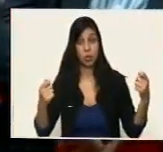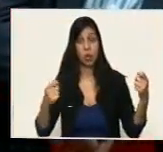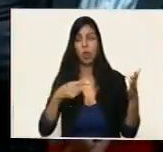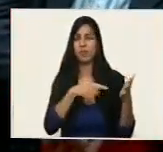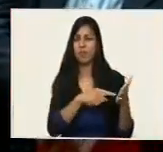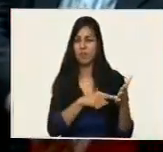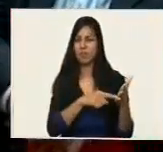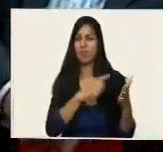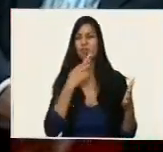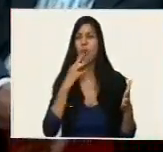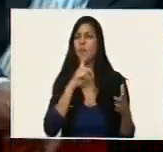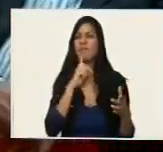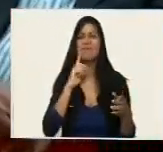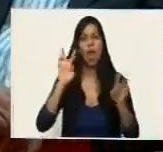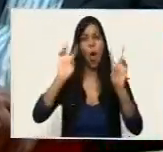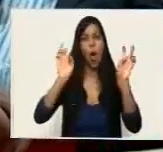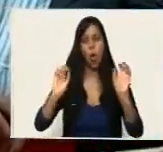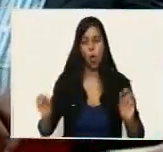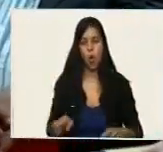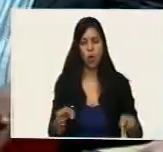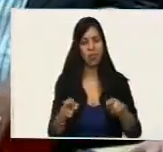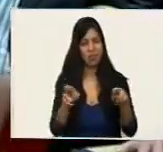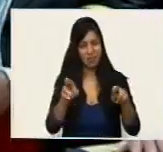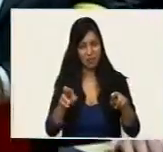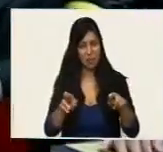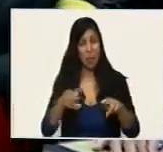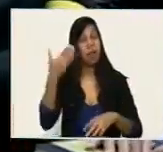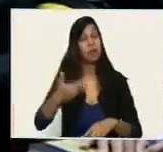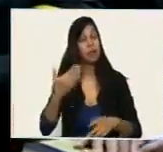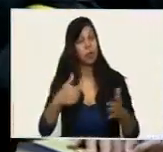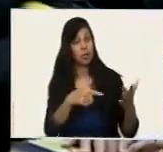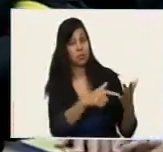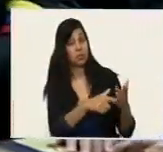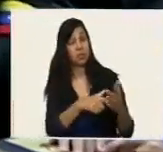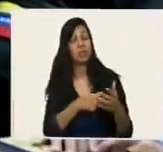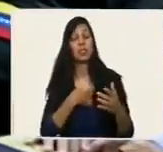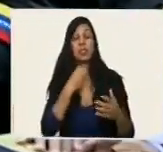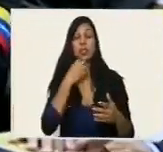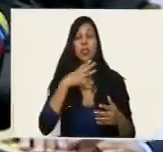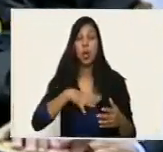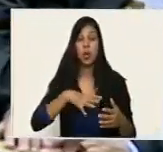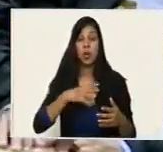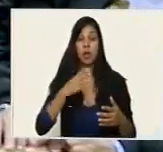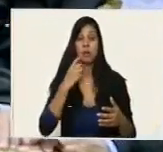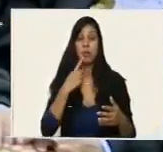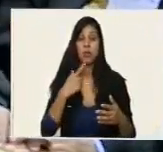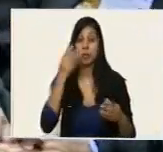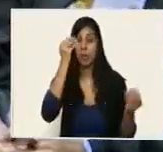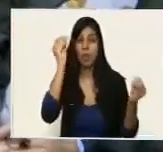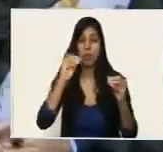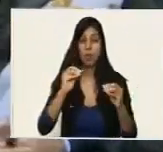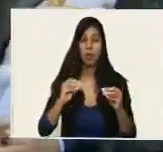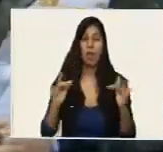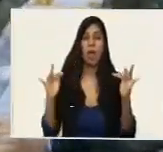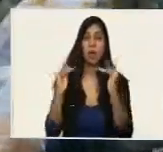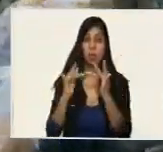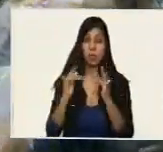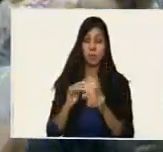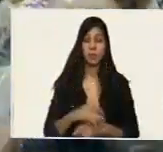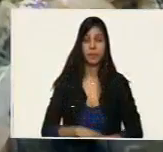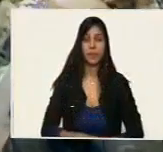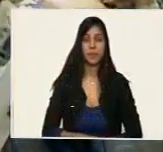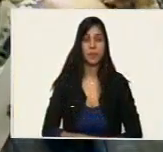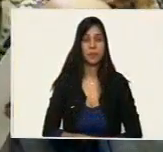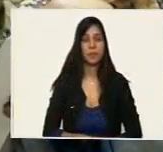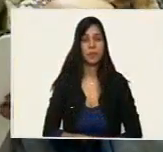el marco de la relevante importancia histórica que tiene no solamente para Venezuela, sino para todos los pueblos